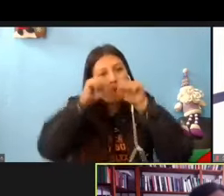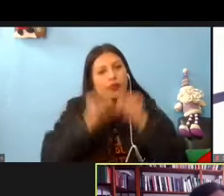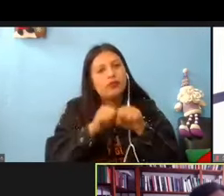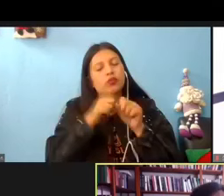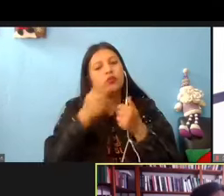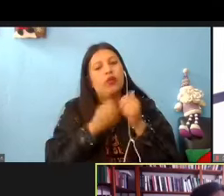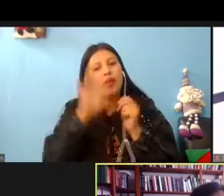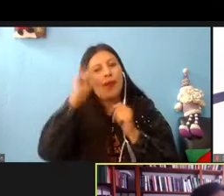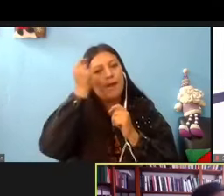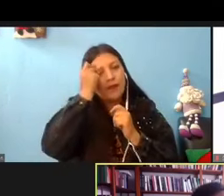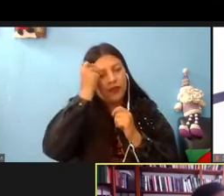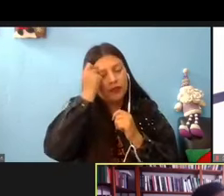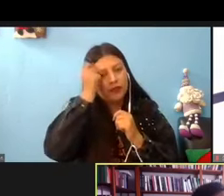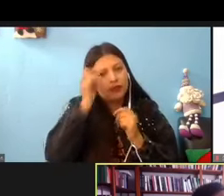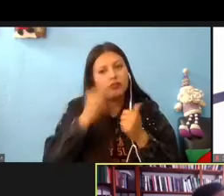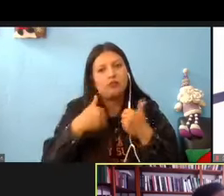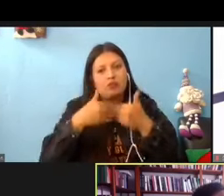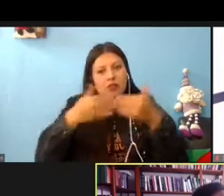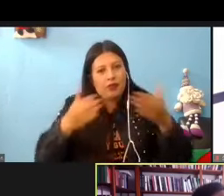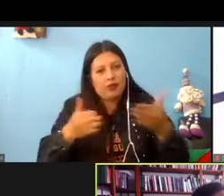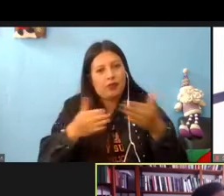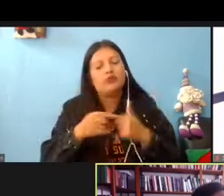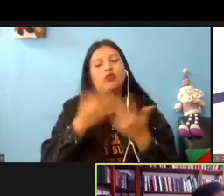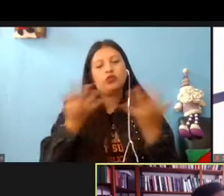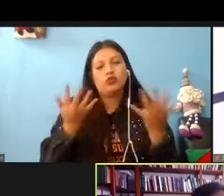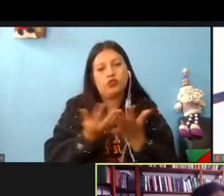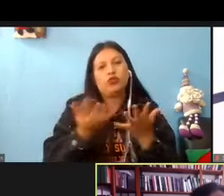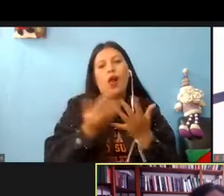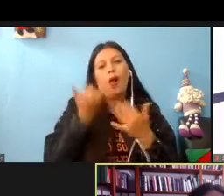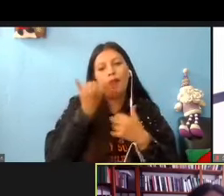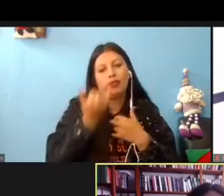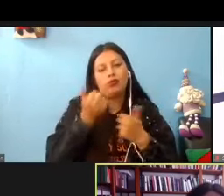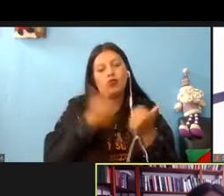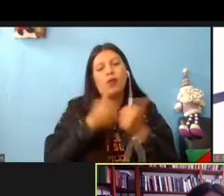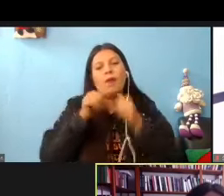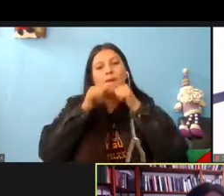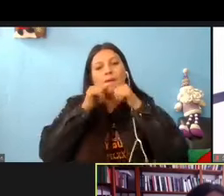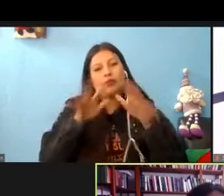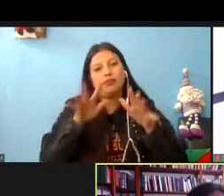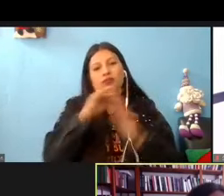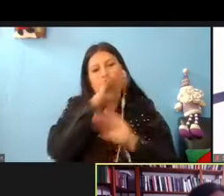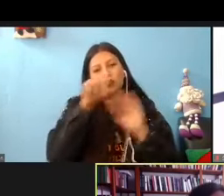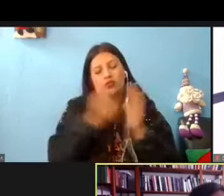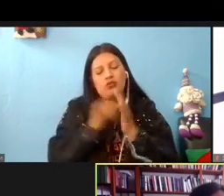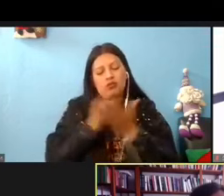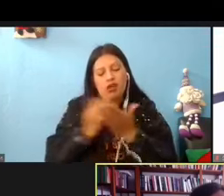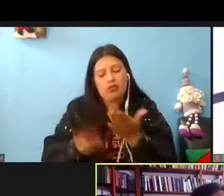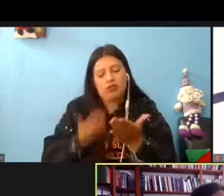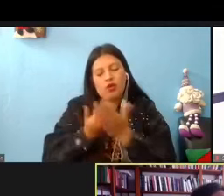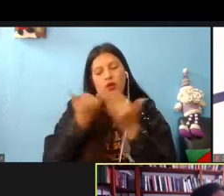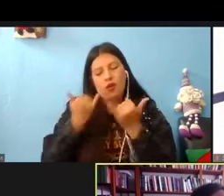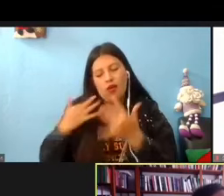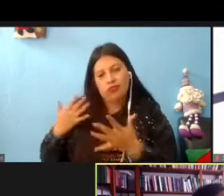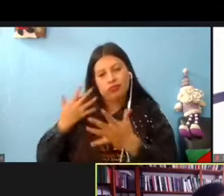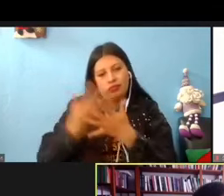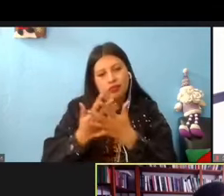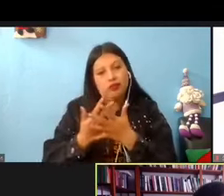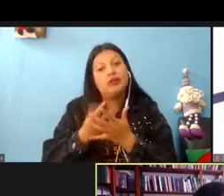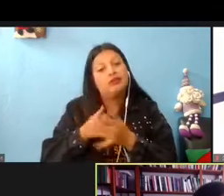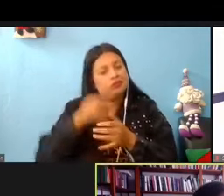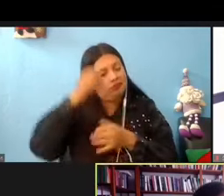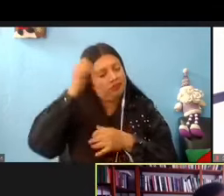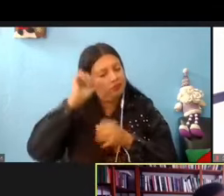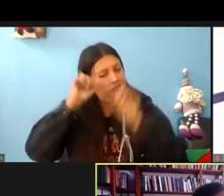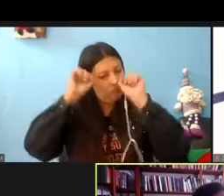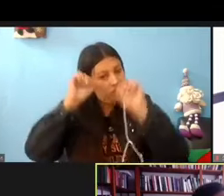unas memorias, digamos, abiertas, en donde vamos a tener la publicación de lo que se ha planteado hasta ahora, posiblemente en